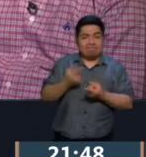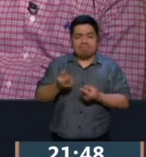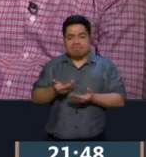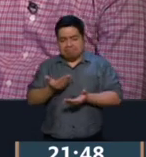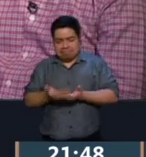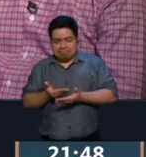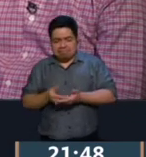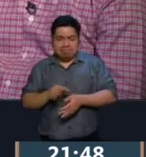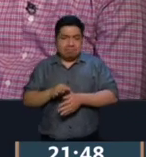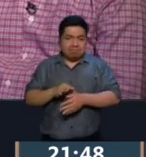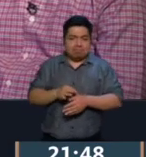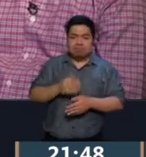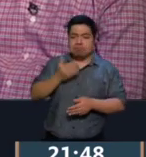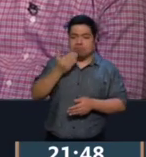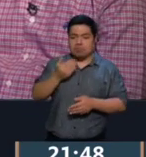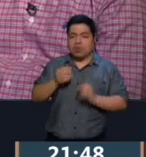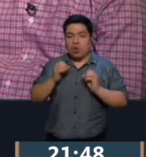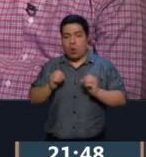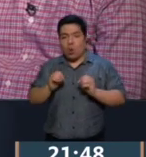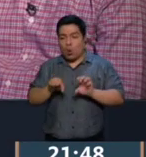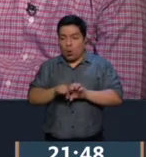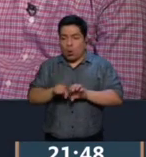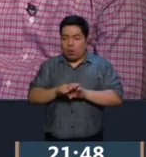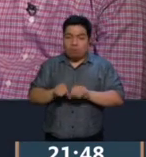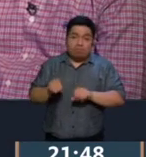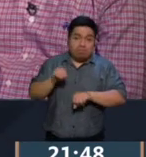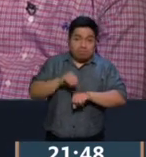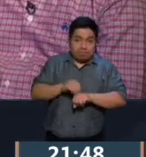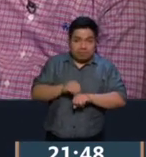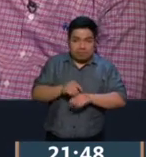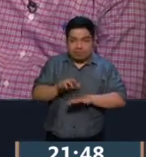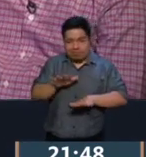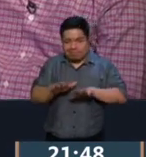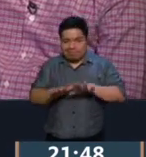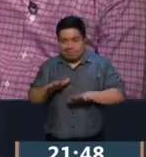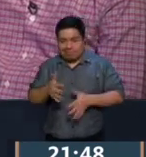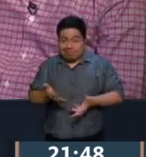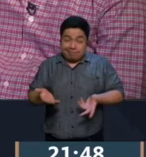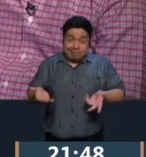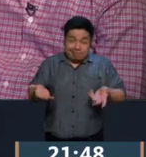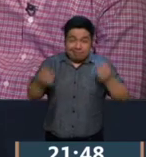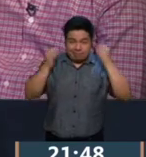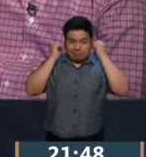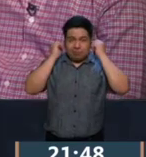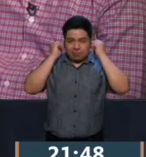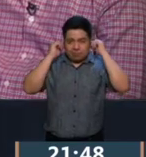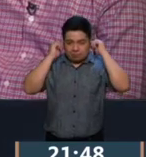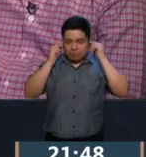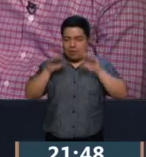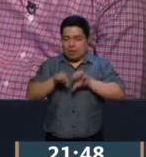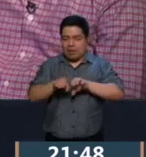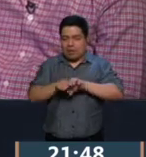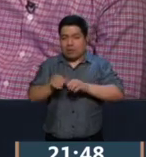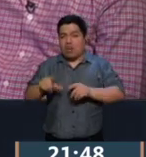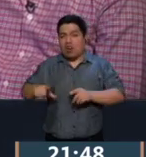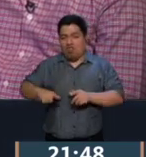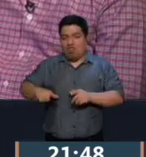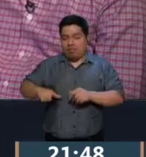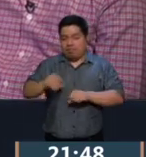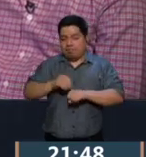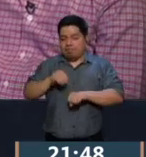a hechos, que no se lleva a acciones pertinentes y mucho menos al ejercicio del